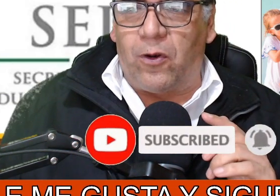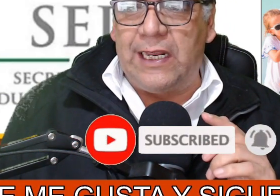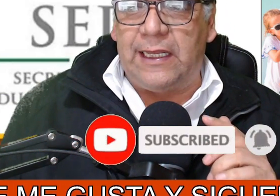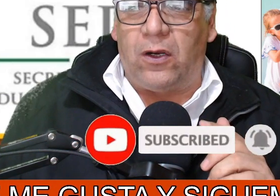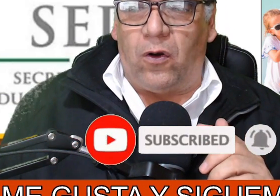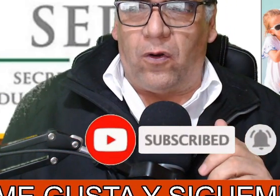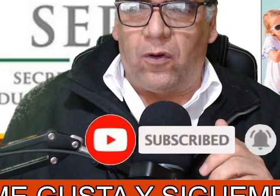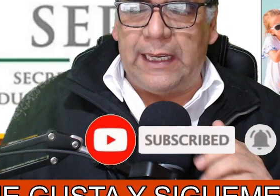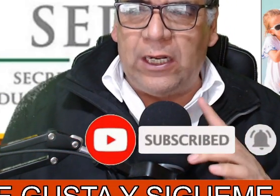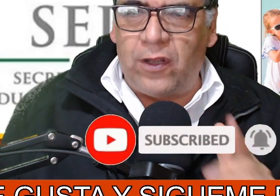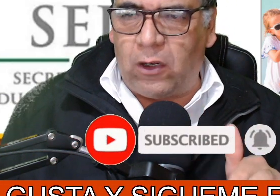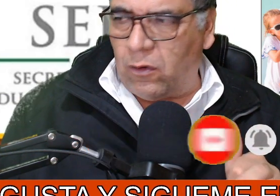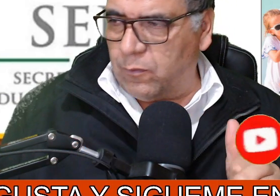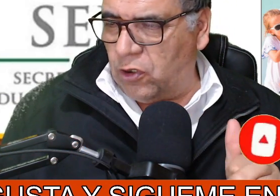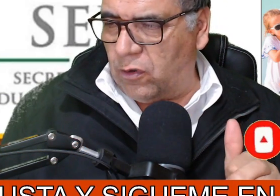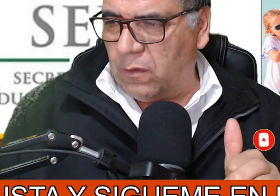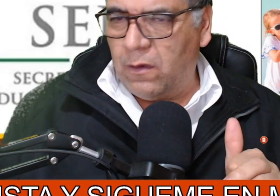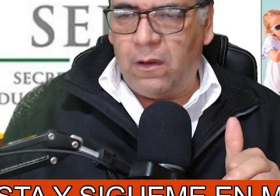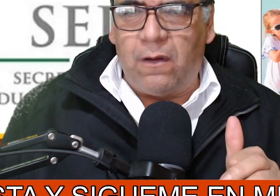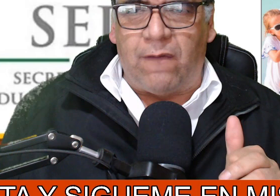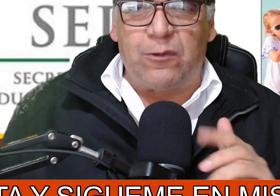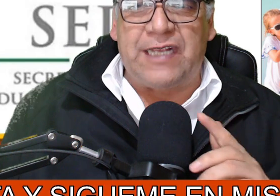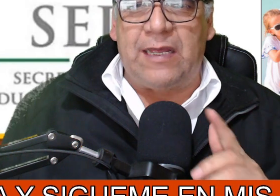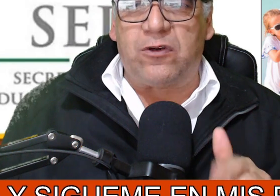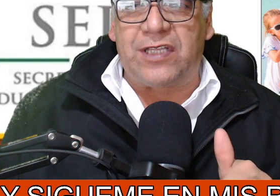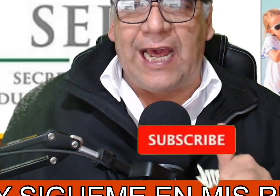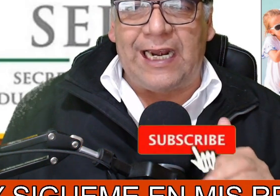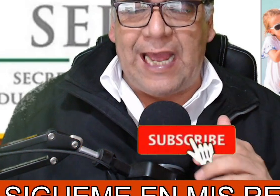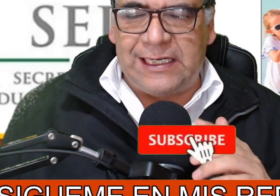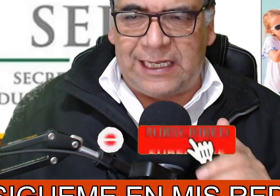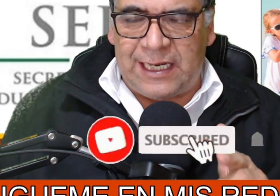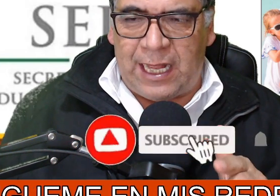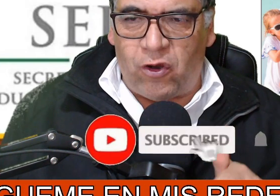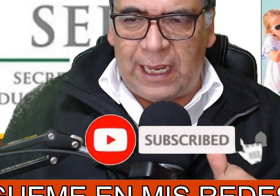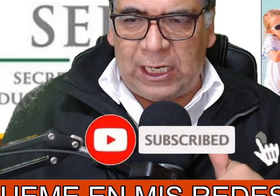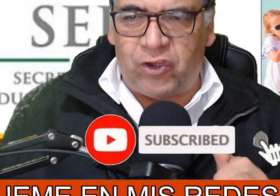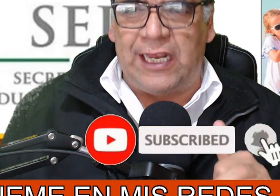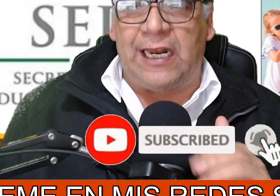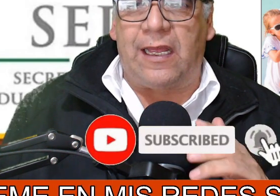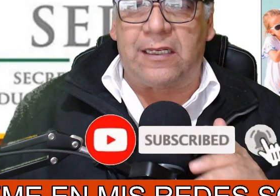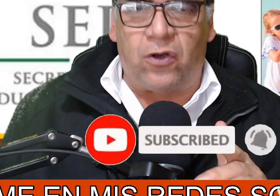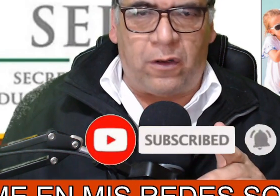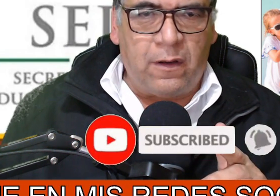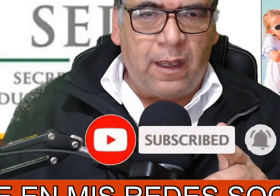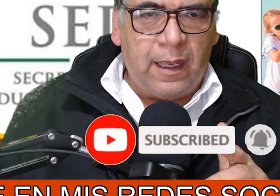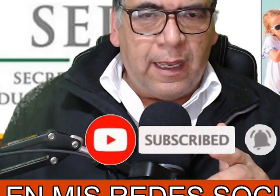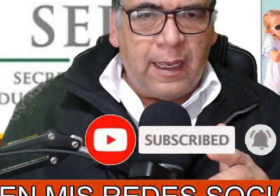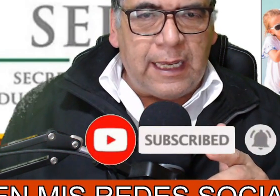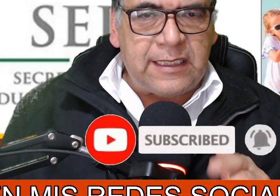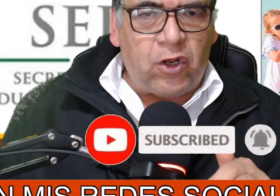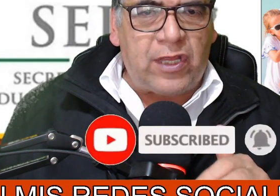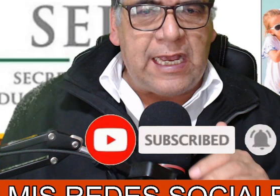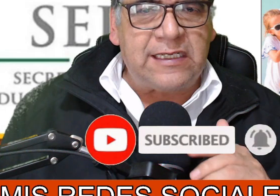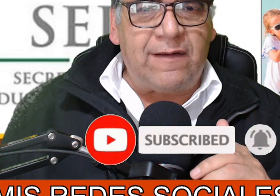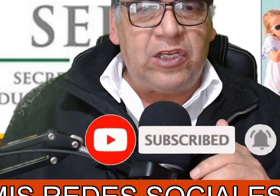asunto político y no de corrupción. Vamos a demostrarle a esta senadora que no tiene la razón.